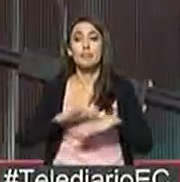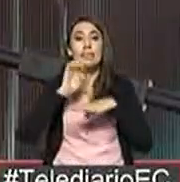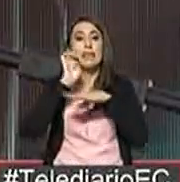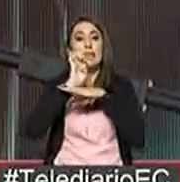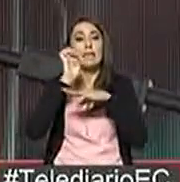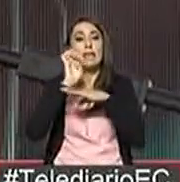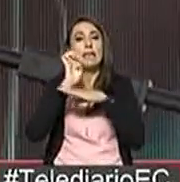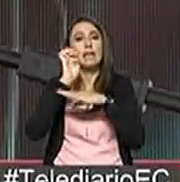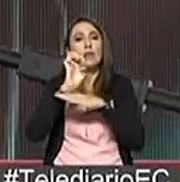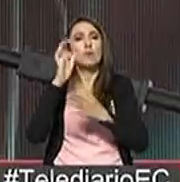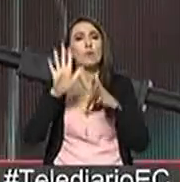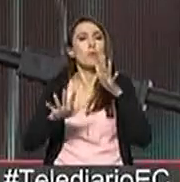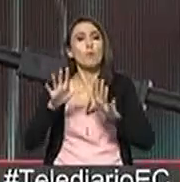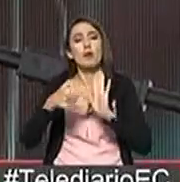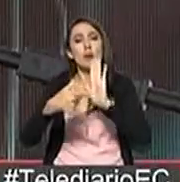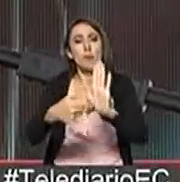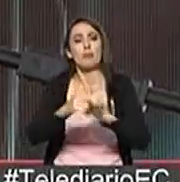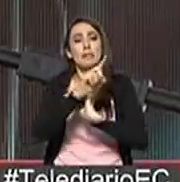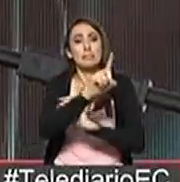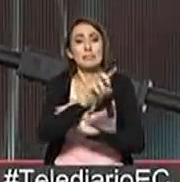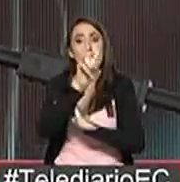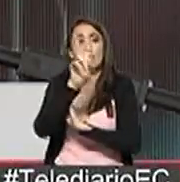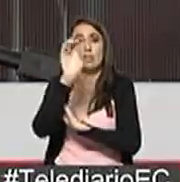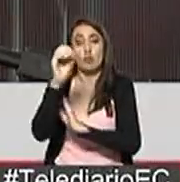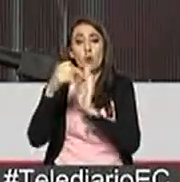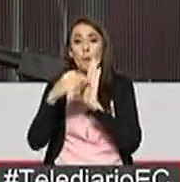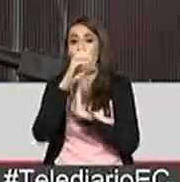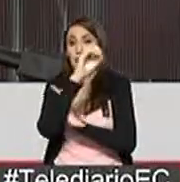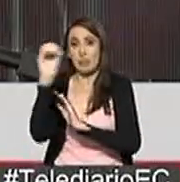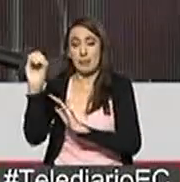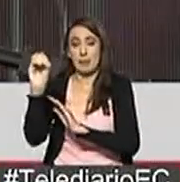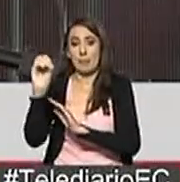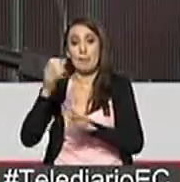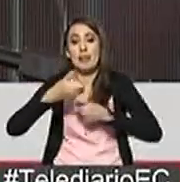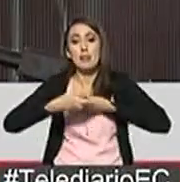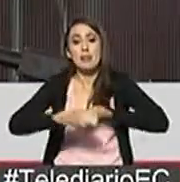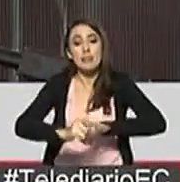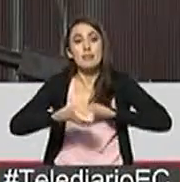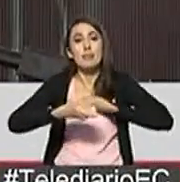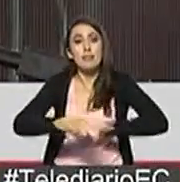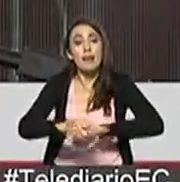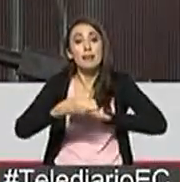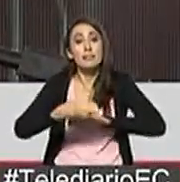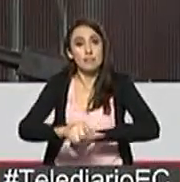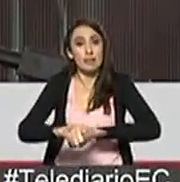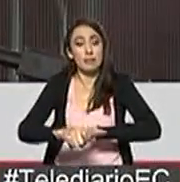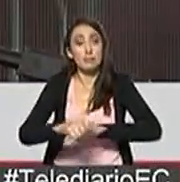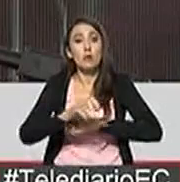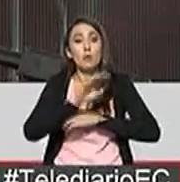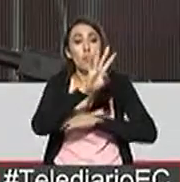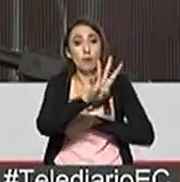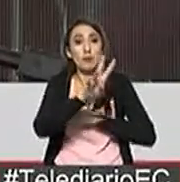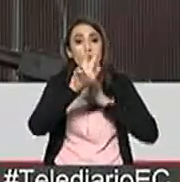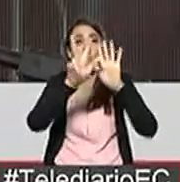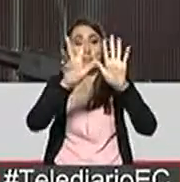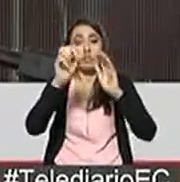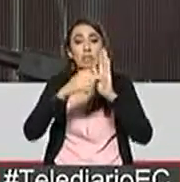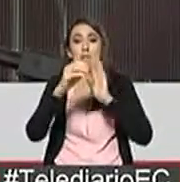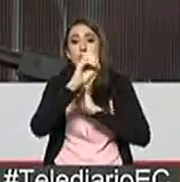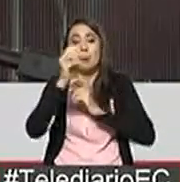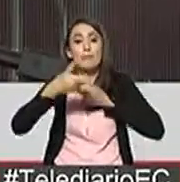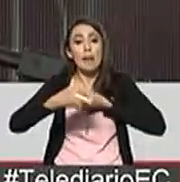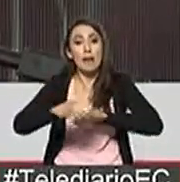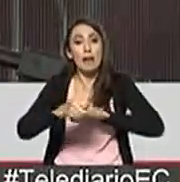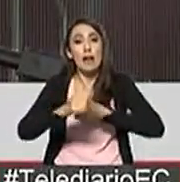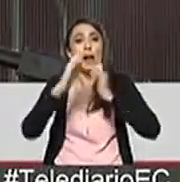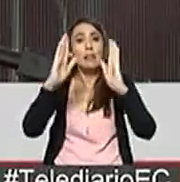existen alrededor de más de 120.000 talleres artesanales, que suman 480.000 artesanos que tienen de manera directa esta